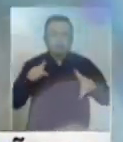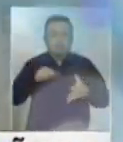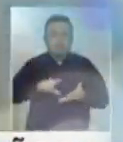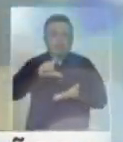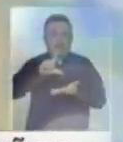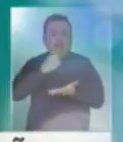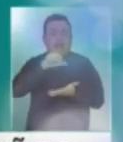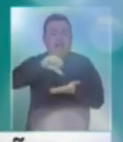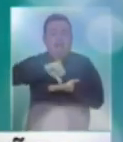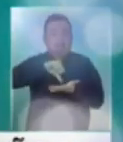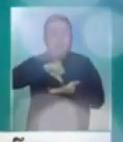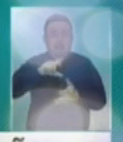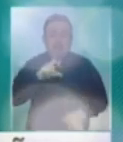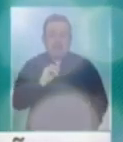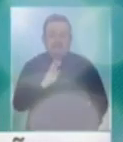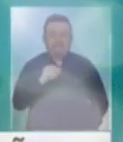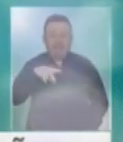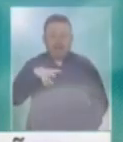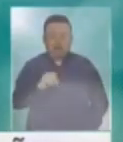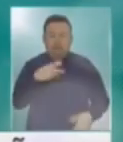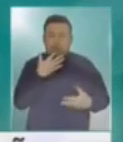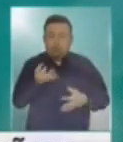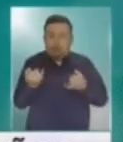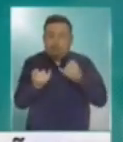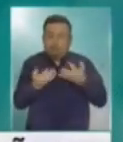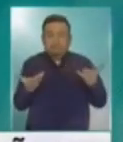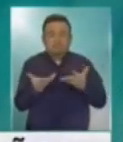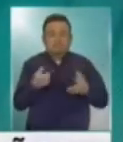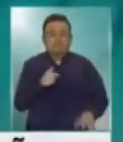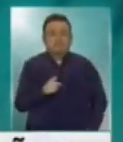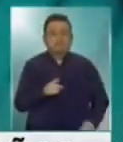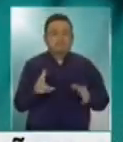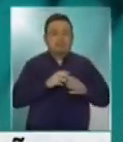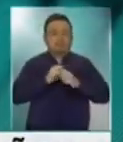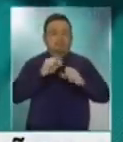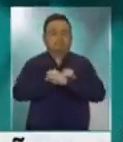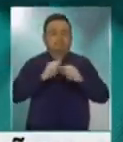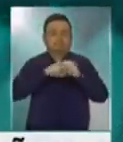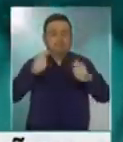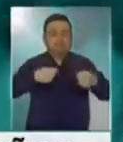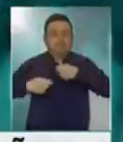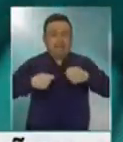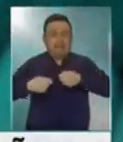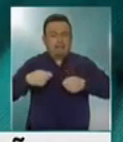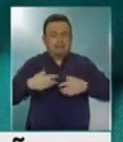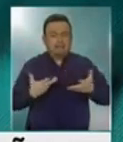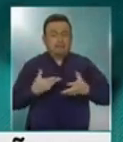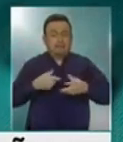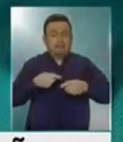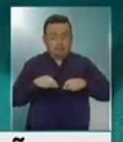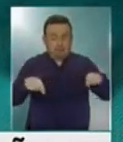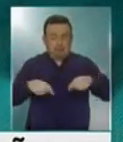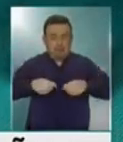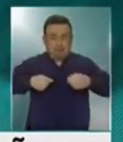capital libanesa. Según los informes preliminares, se trató de la detonación en un almacén de explosivos que está